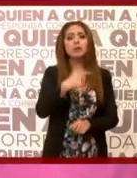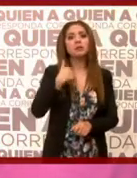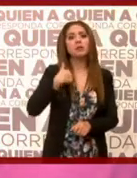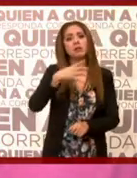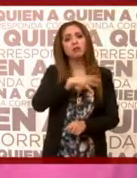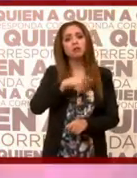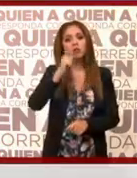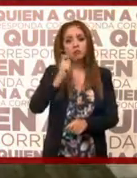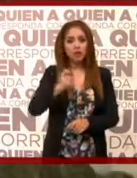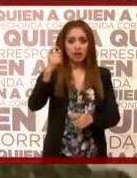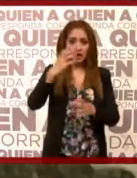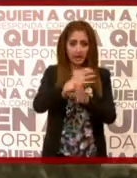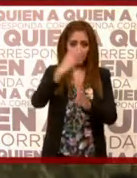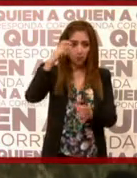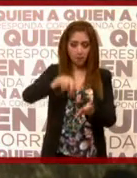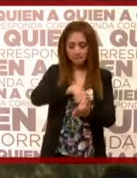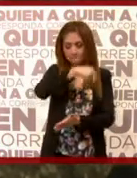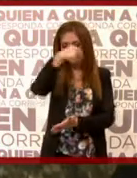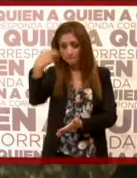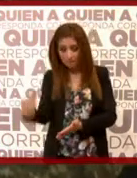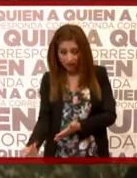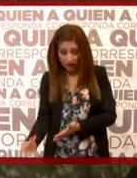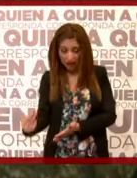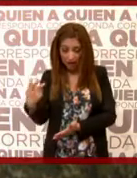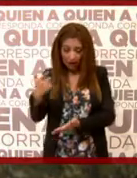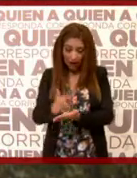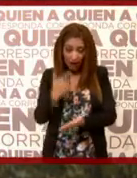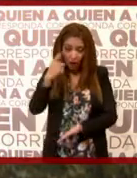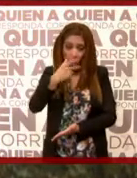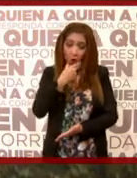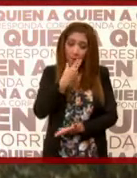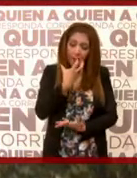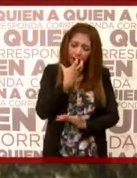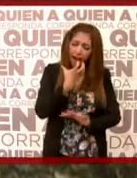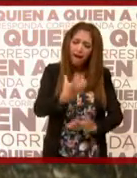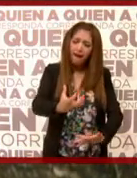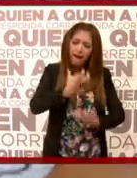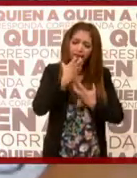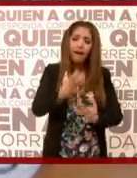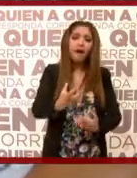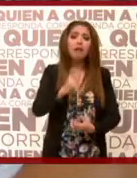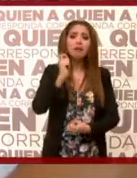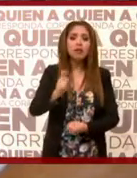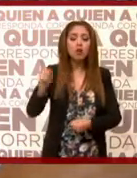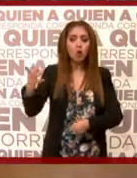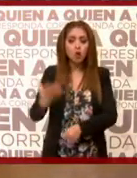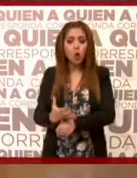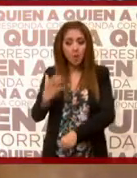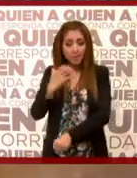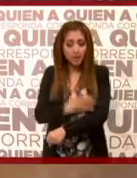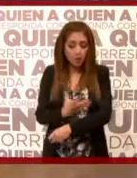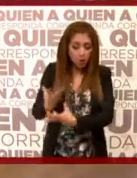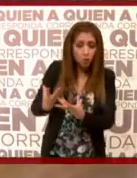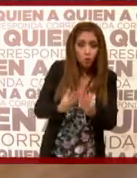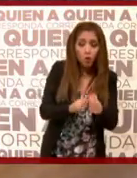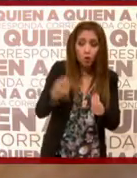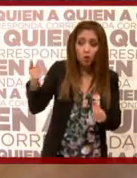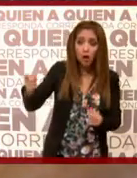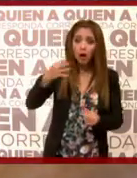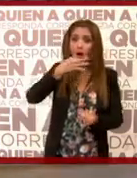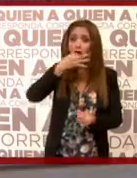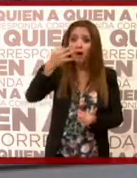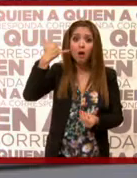un carro de volteo. A pesar de la gravedad de la caída y los gritos de don Eladio, sus compañeros, por órdenes de su jefe, no pidieron